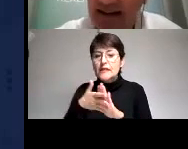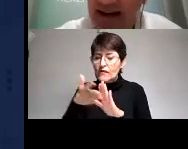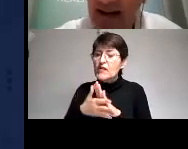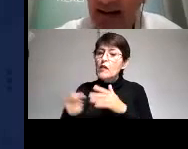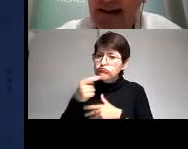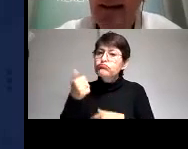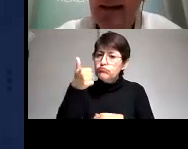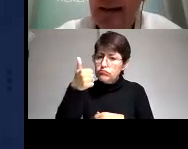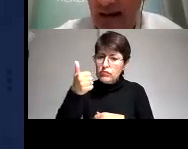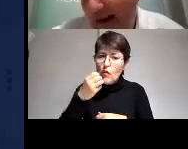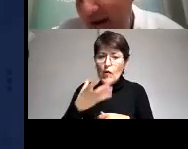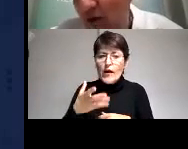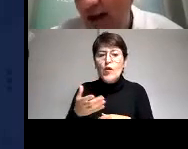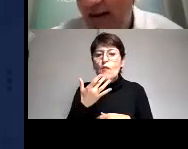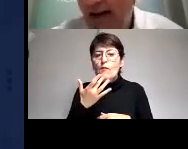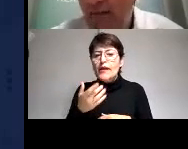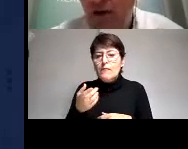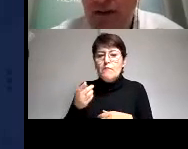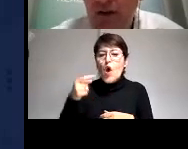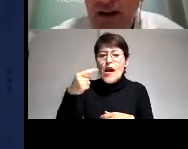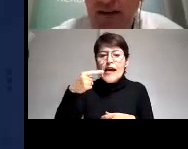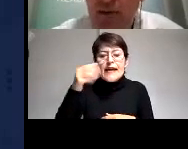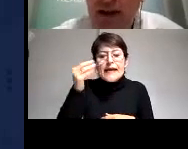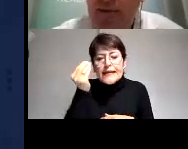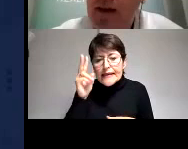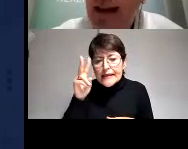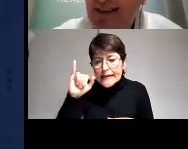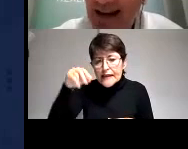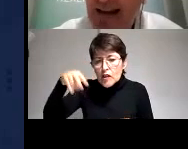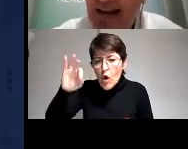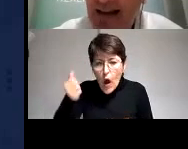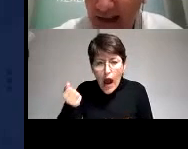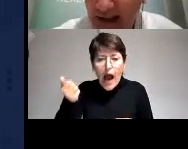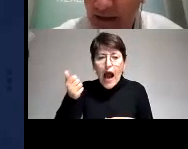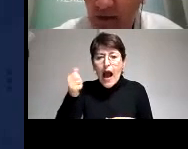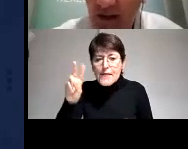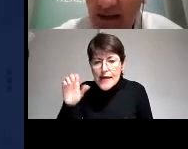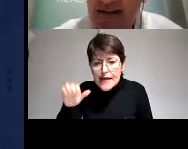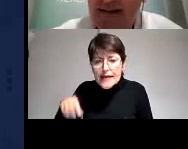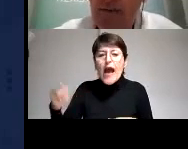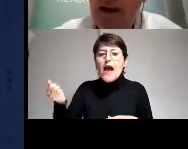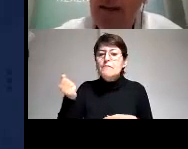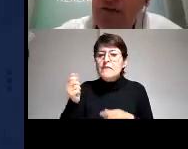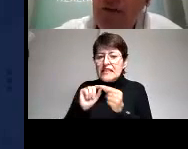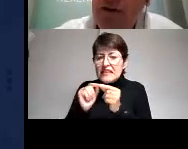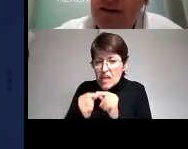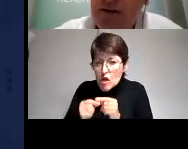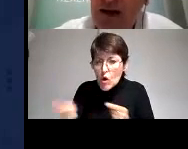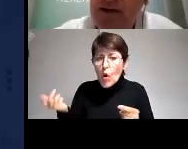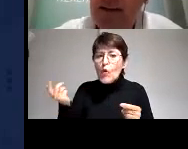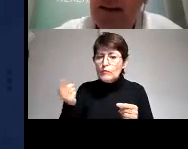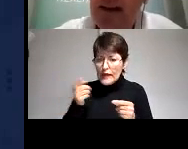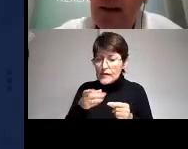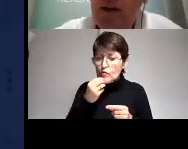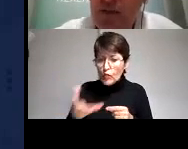cereal integral, la quinoa, la avena, el mijo, el trigo sarraceno, por ejemplo, la ensalada y verdura y hortaliza de temporada, zumo batido